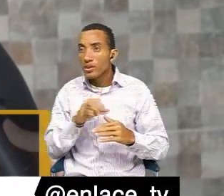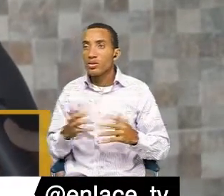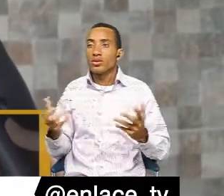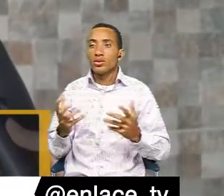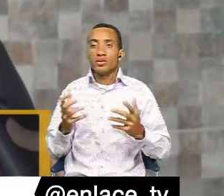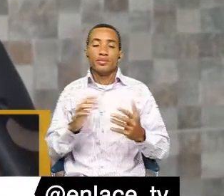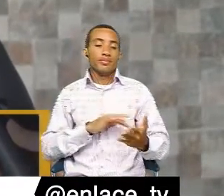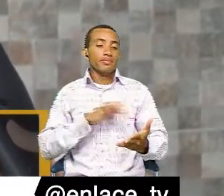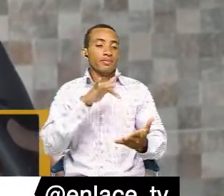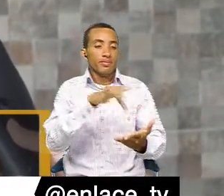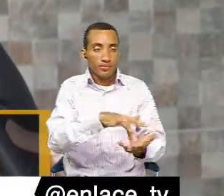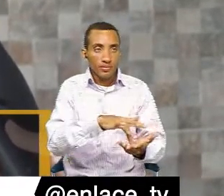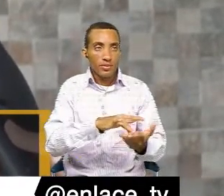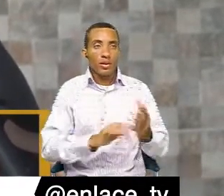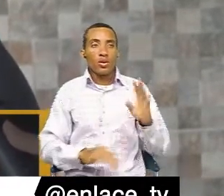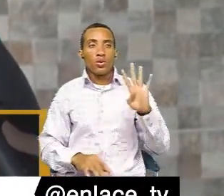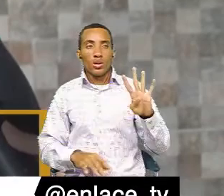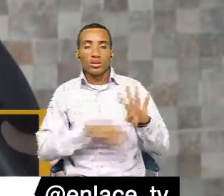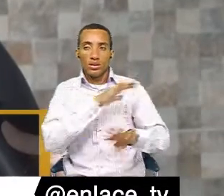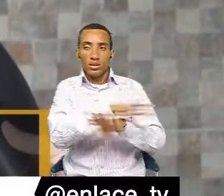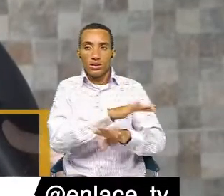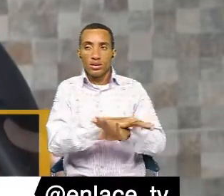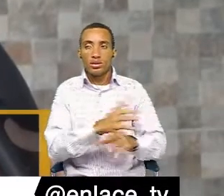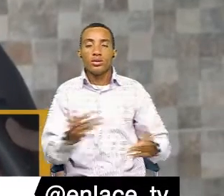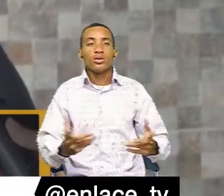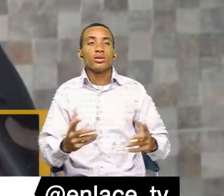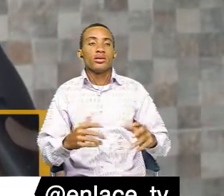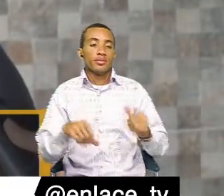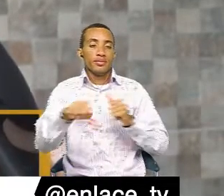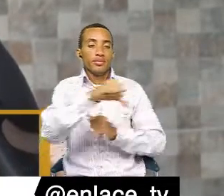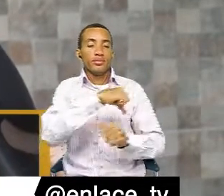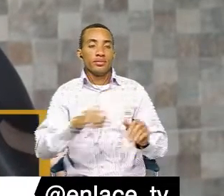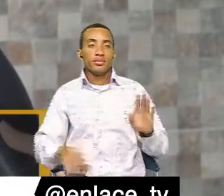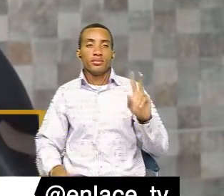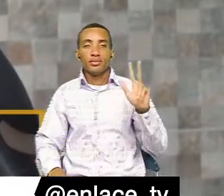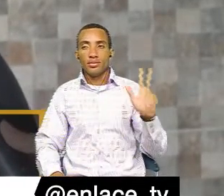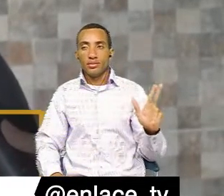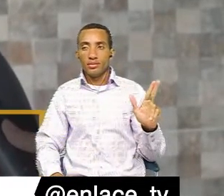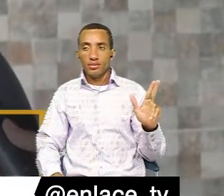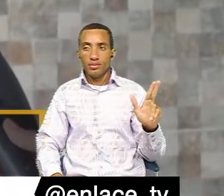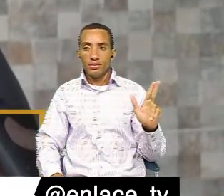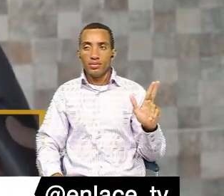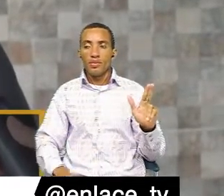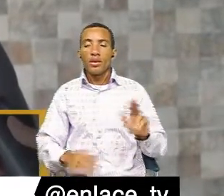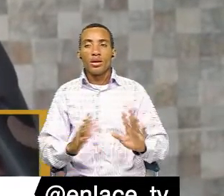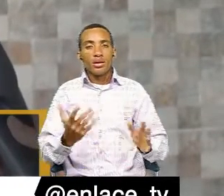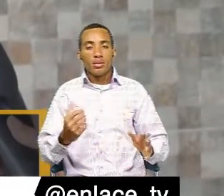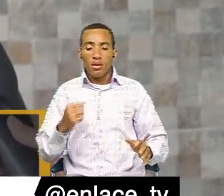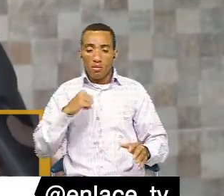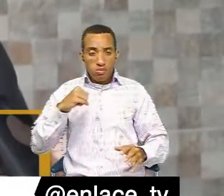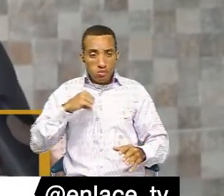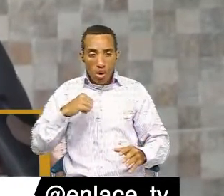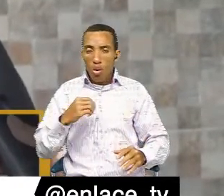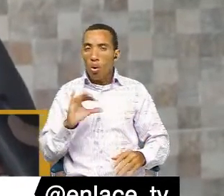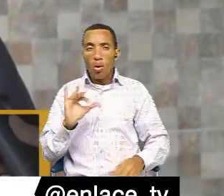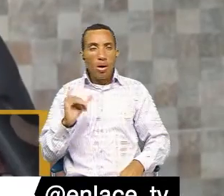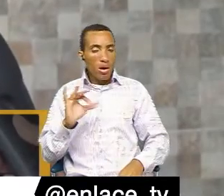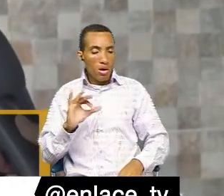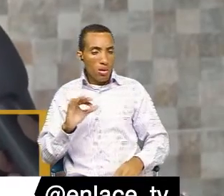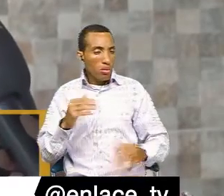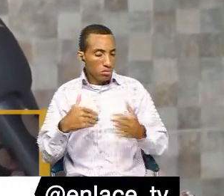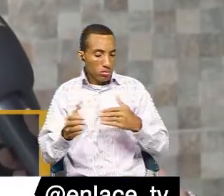Estaremos reunidos todos los del club e invitados a todos también, comunidad, así tenga, si tenga o no tenga perro Pitbull, que quiera ser